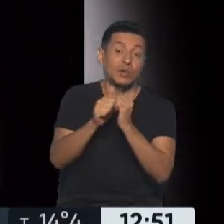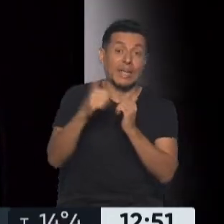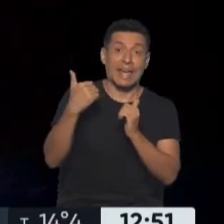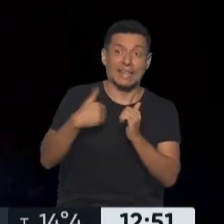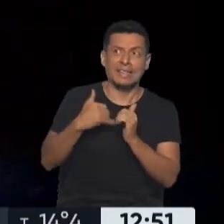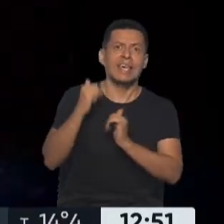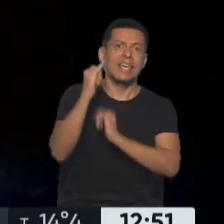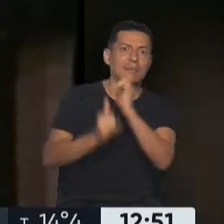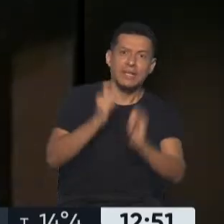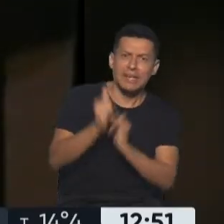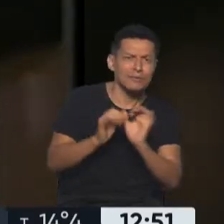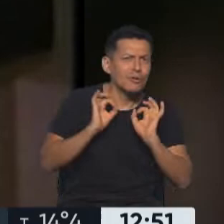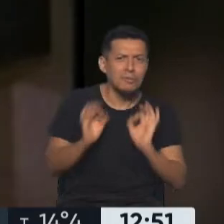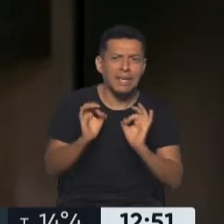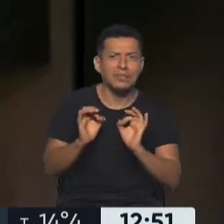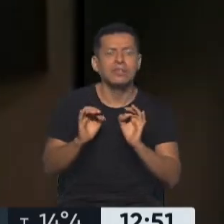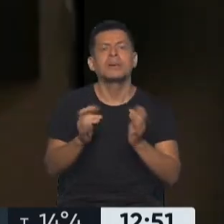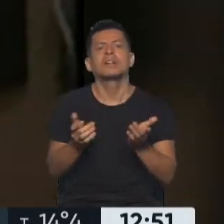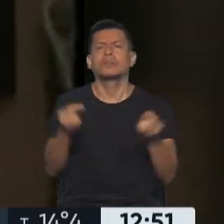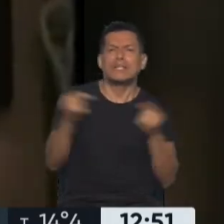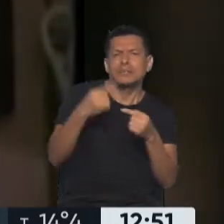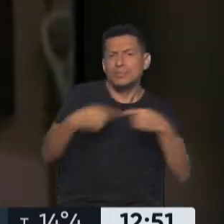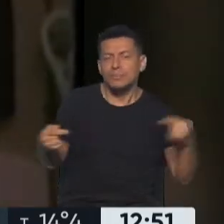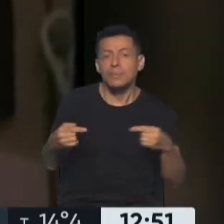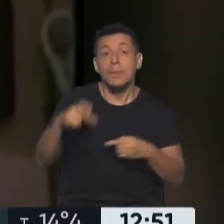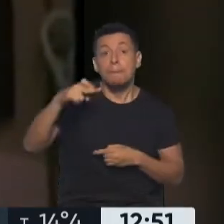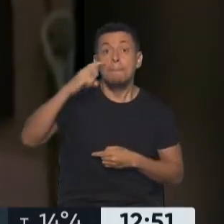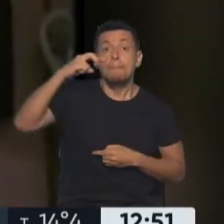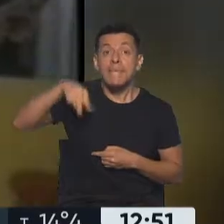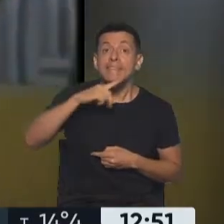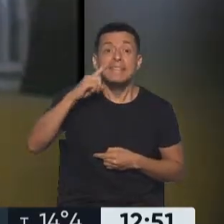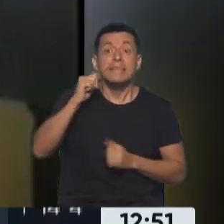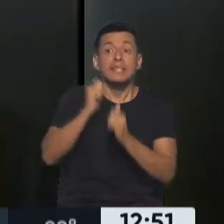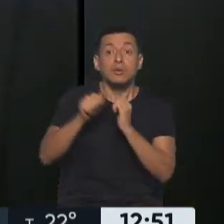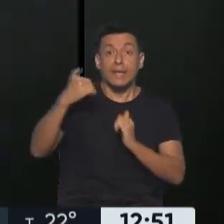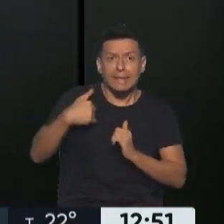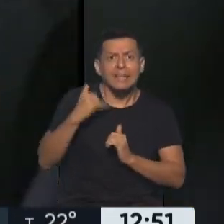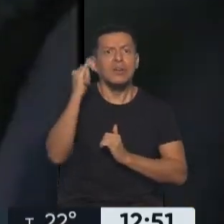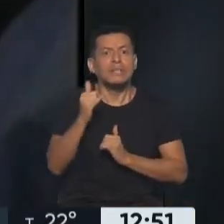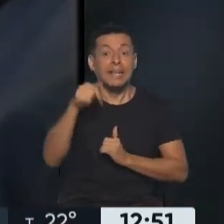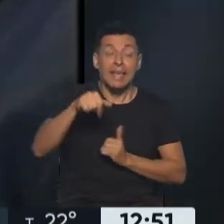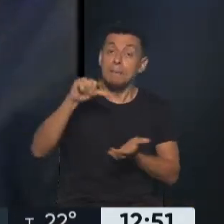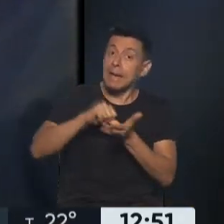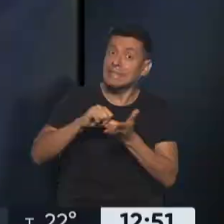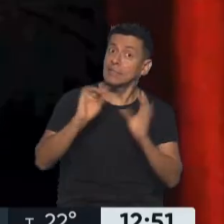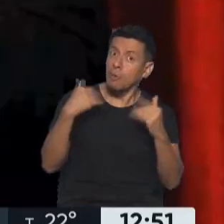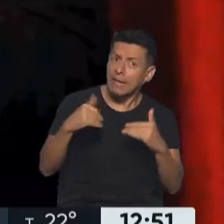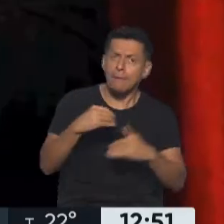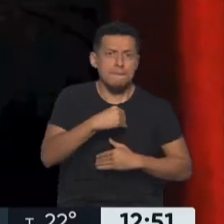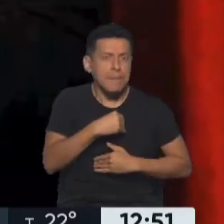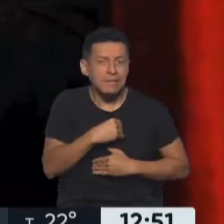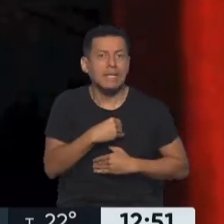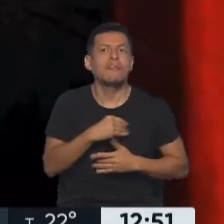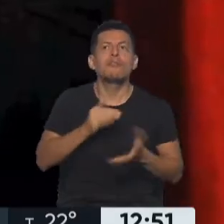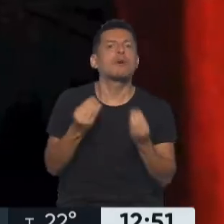con las circunstancias. Decía Víctor, reflexionaba, que Enrique Pinti contó la historia de Argentina, que es un país complicado y pasional, con